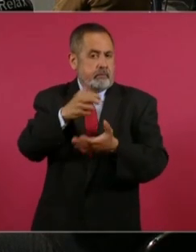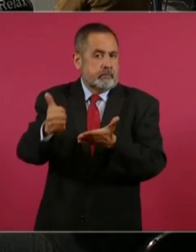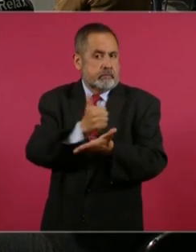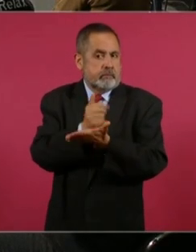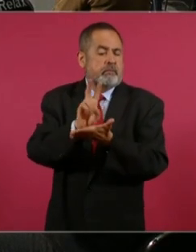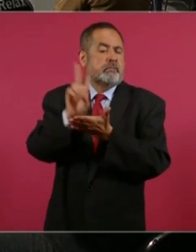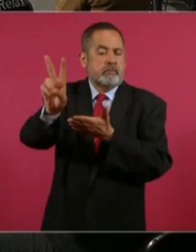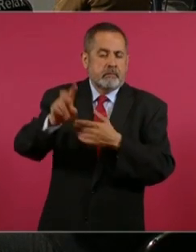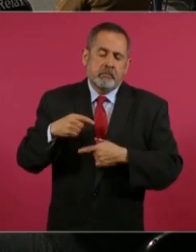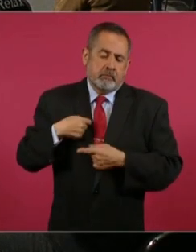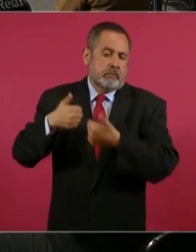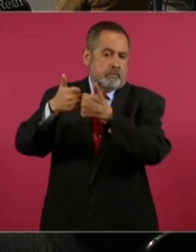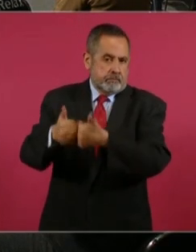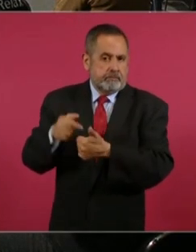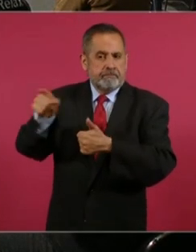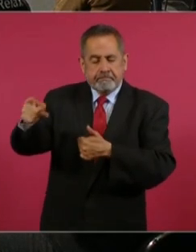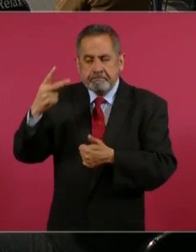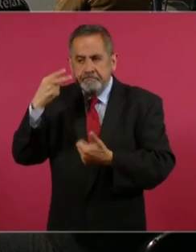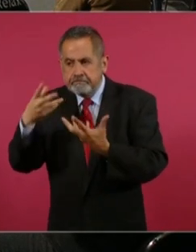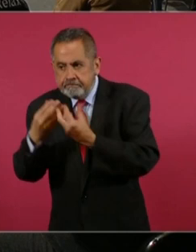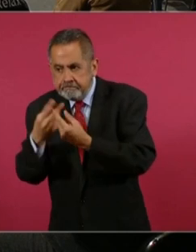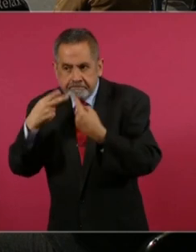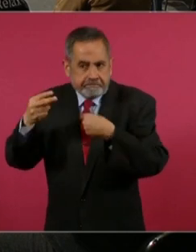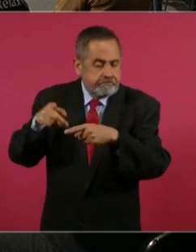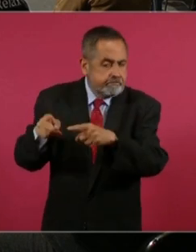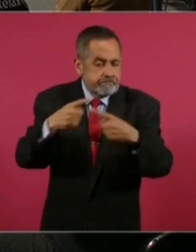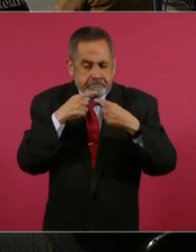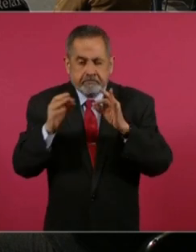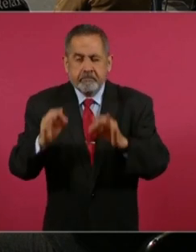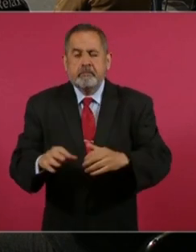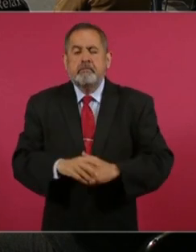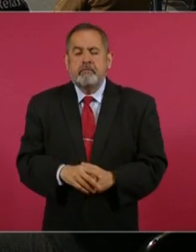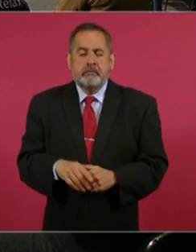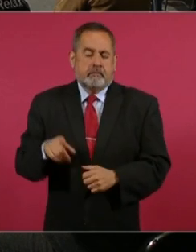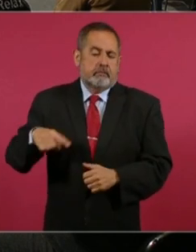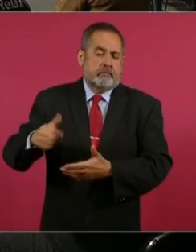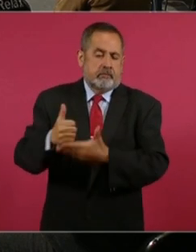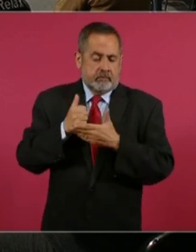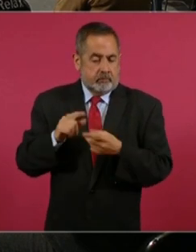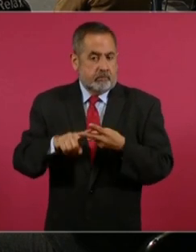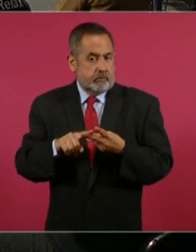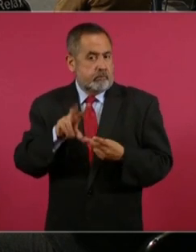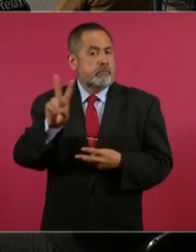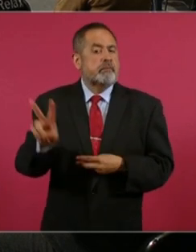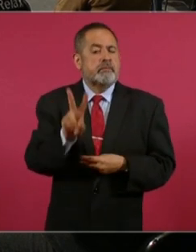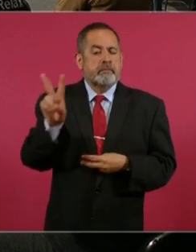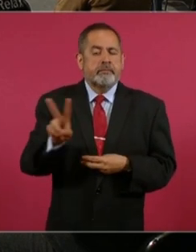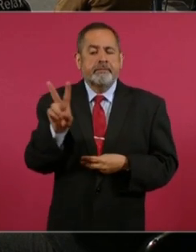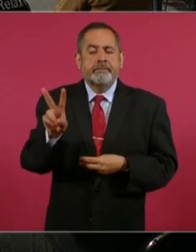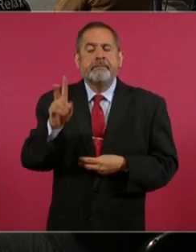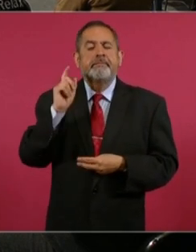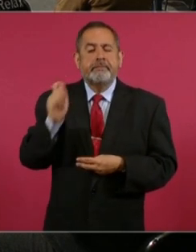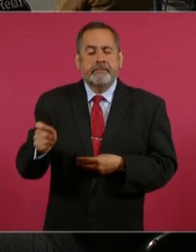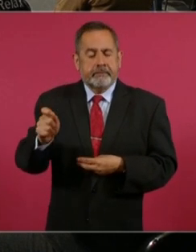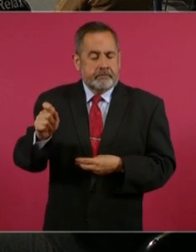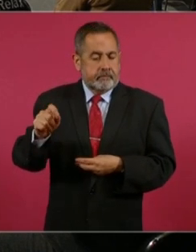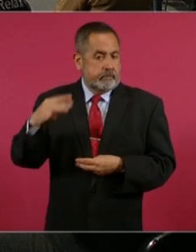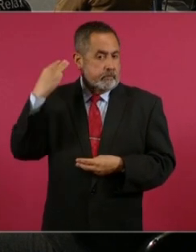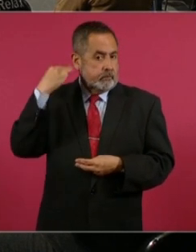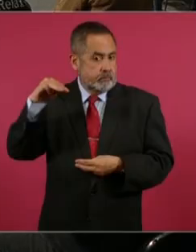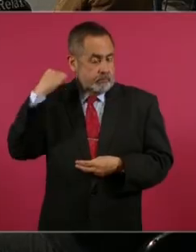mismo, porque me quedo ya viendo lo de salud, me ayudan. El viernes va a ser en